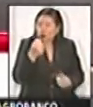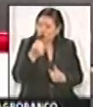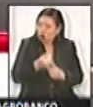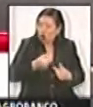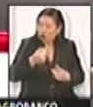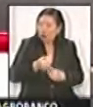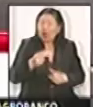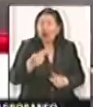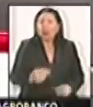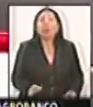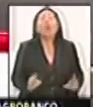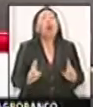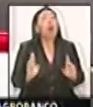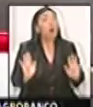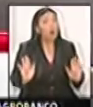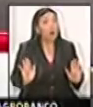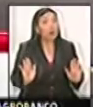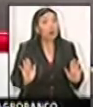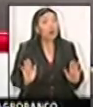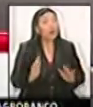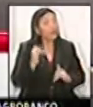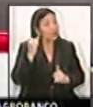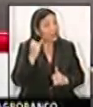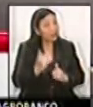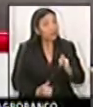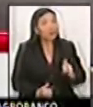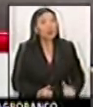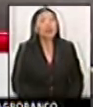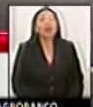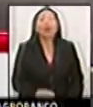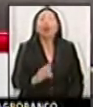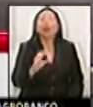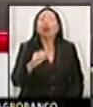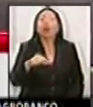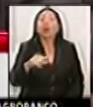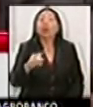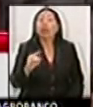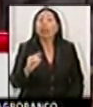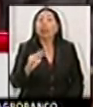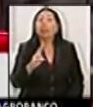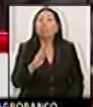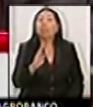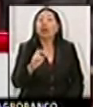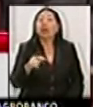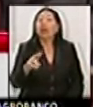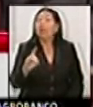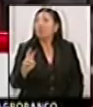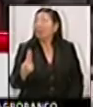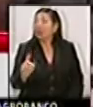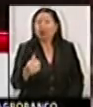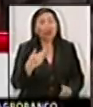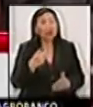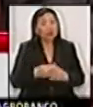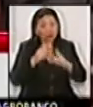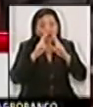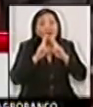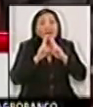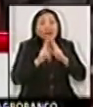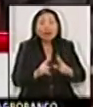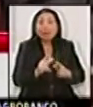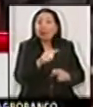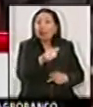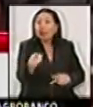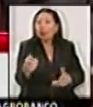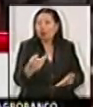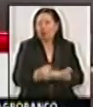contra la corrupción, ojalá que vaya a CADE y le diga al señor Roque Benavides que aquí nadie persigue empresarios, que tienen que responder por lo que ellos